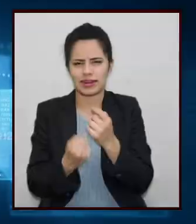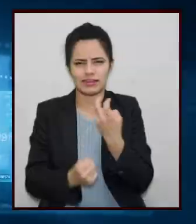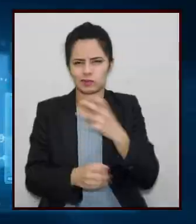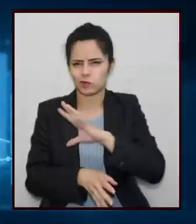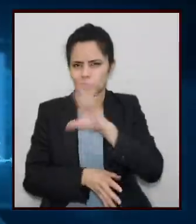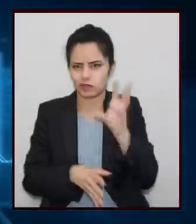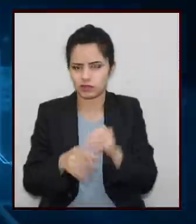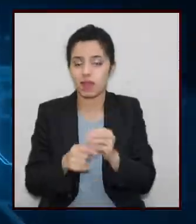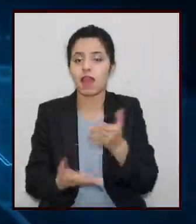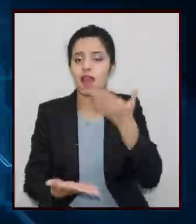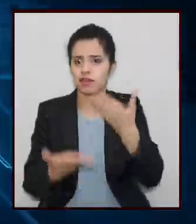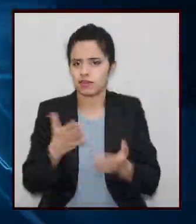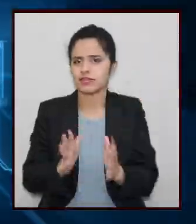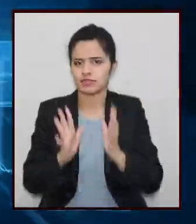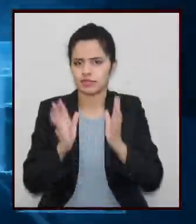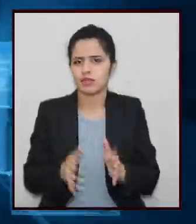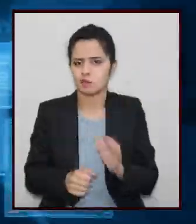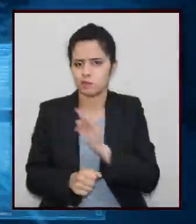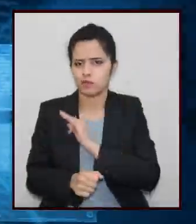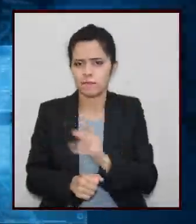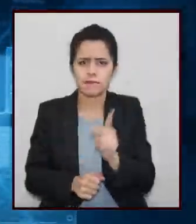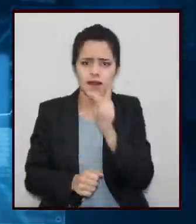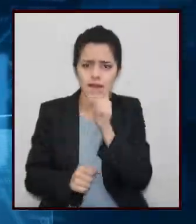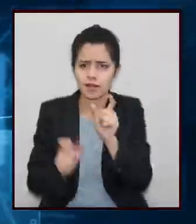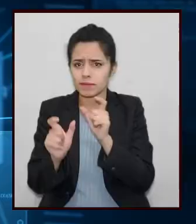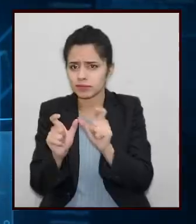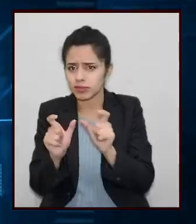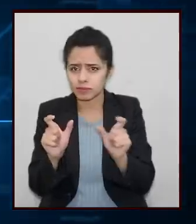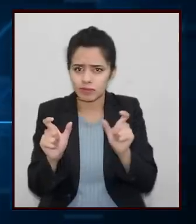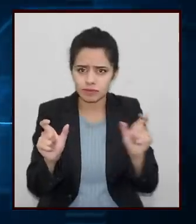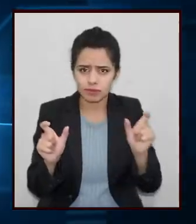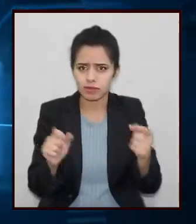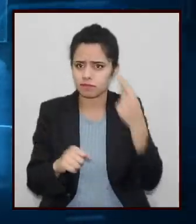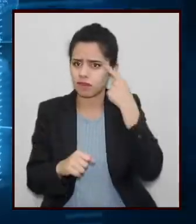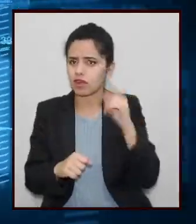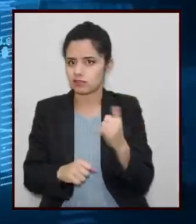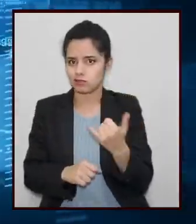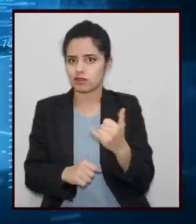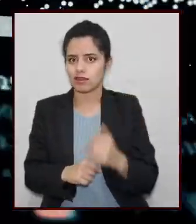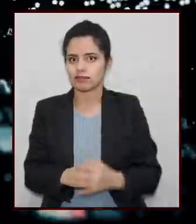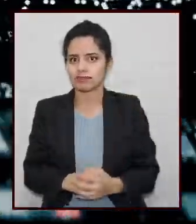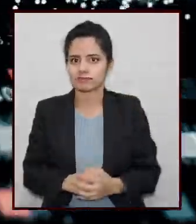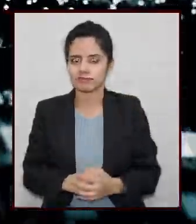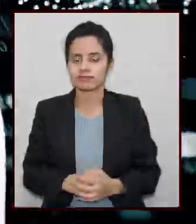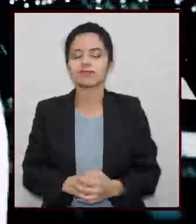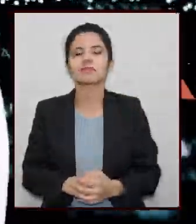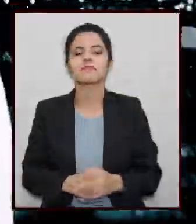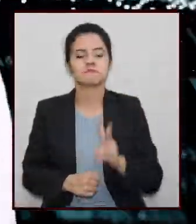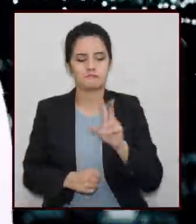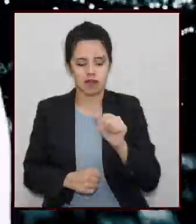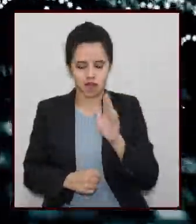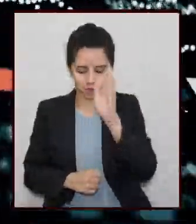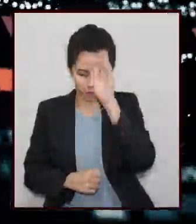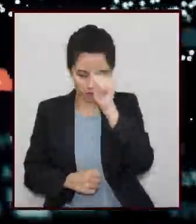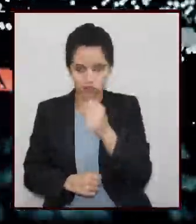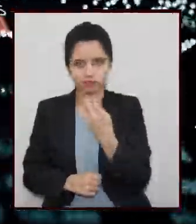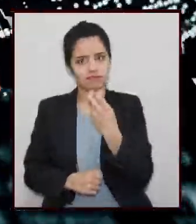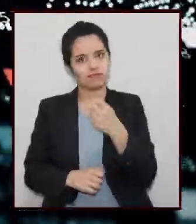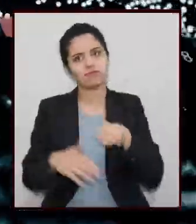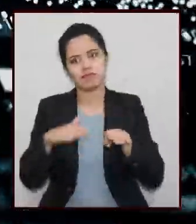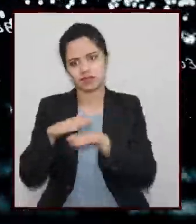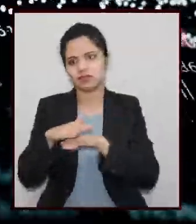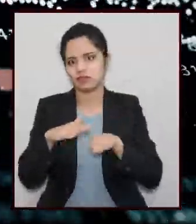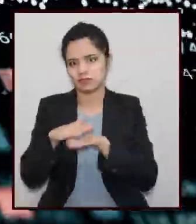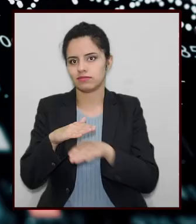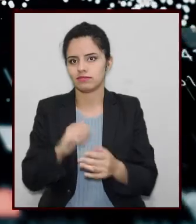la onda, ya es tiempo de entrarle con los términos técnicos de las hojas de cálculo para celular, ¿no crees? Ultra de acuerdo. Es algo